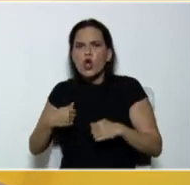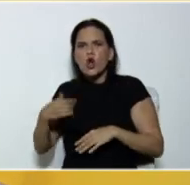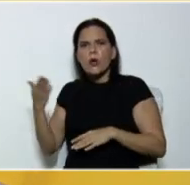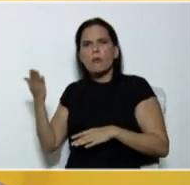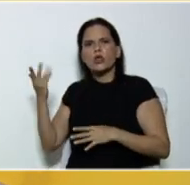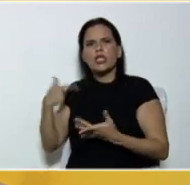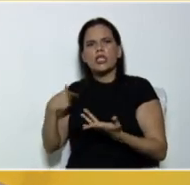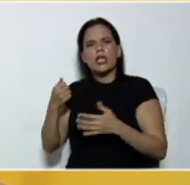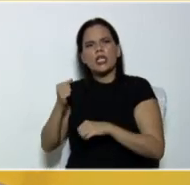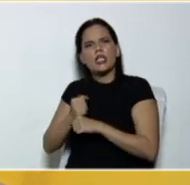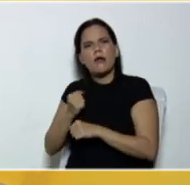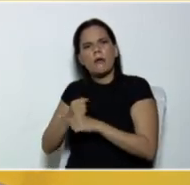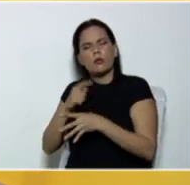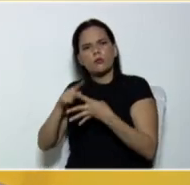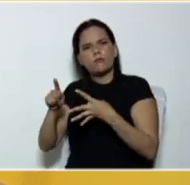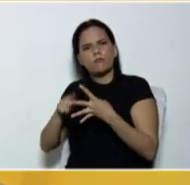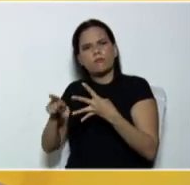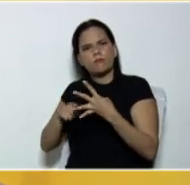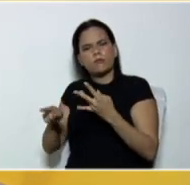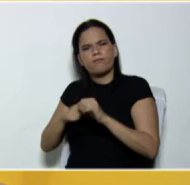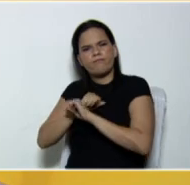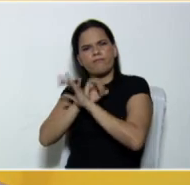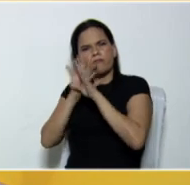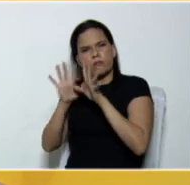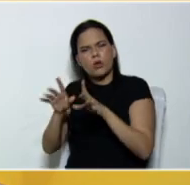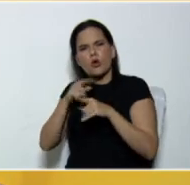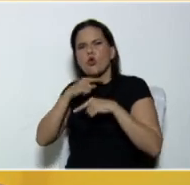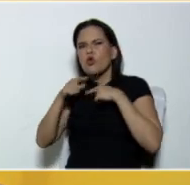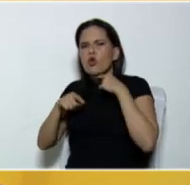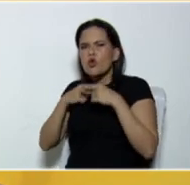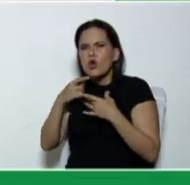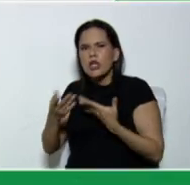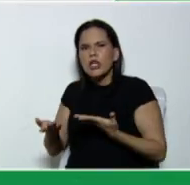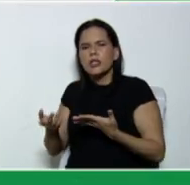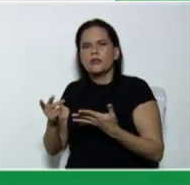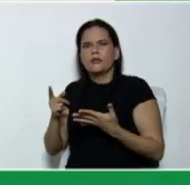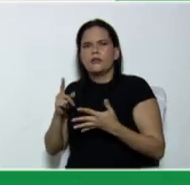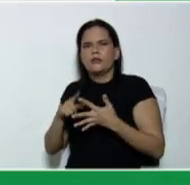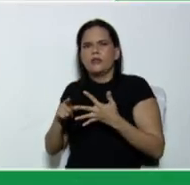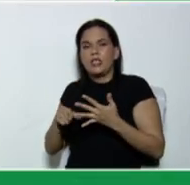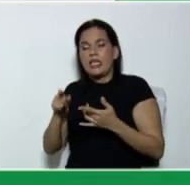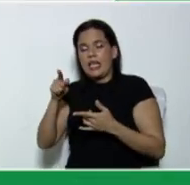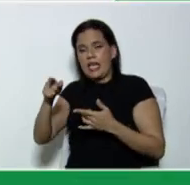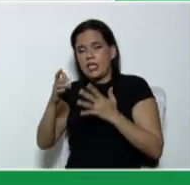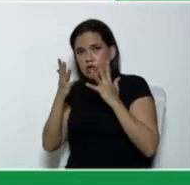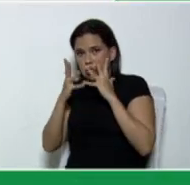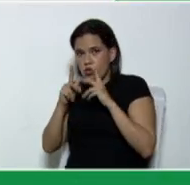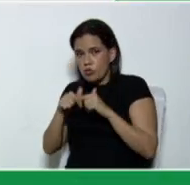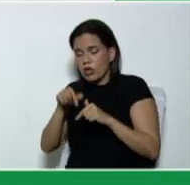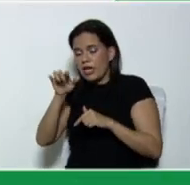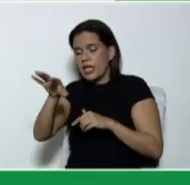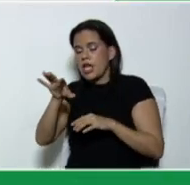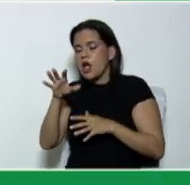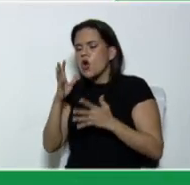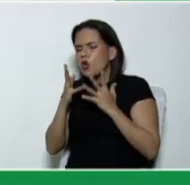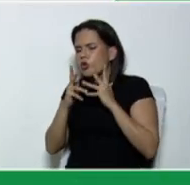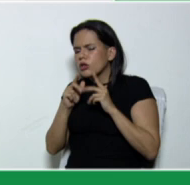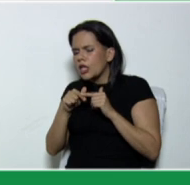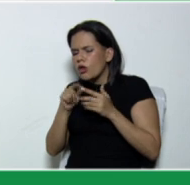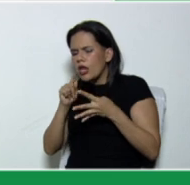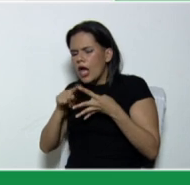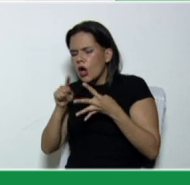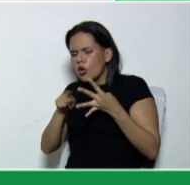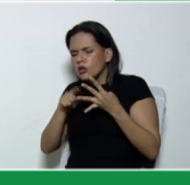materiales concretos, así como les presentamos acá, con colores, con paletas, y que a su vez esa cantidad que hemos contado de los materiales